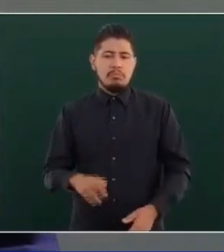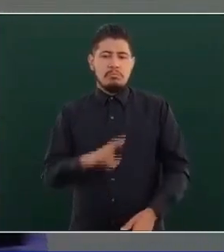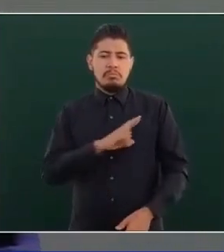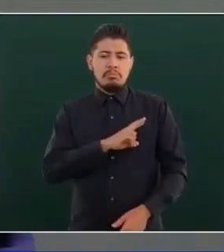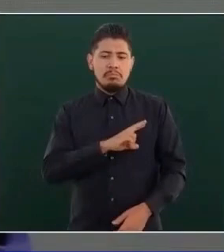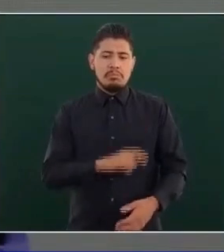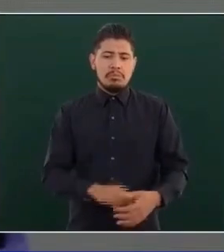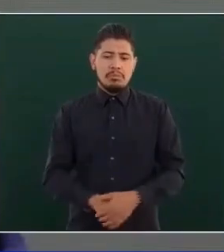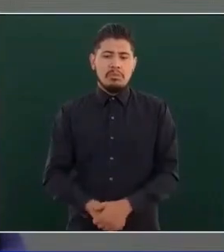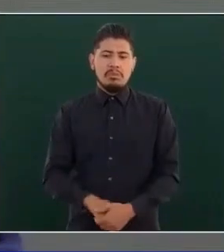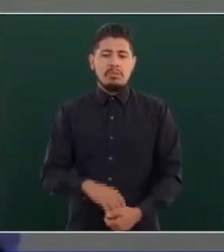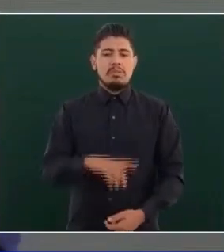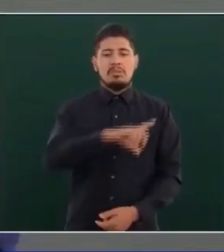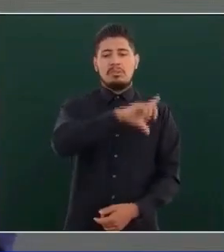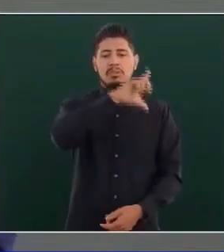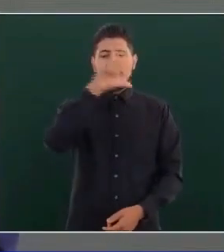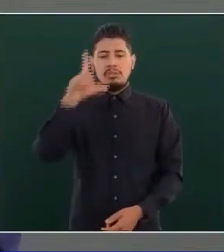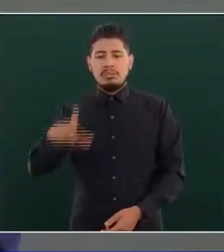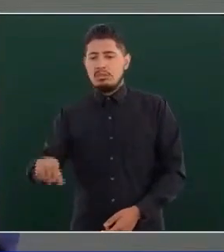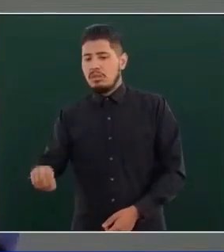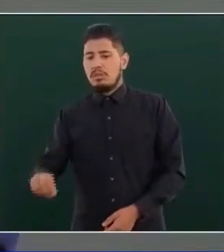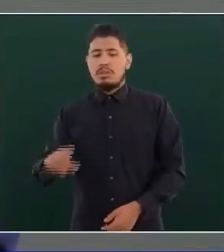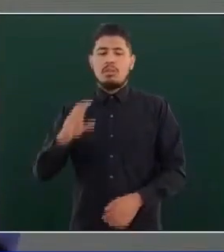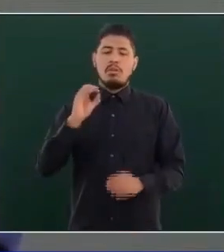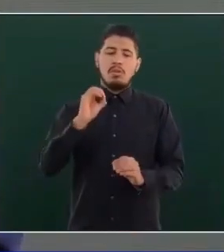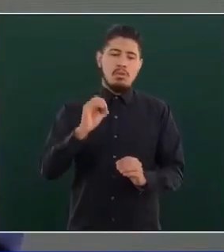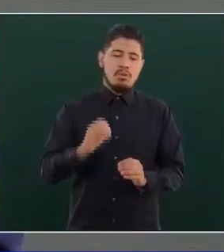particular, nacional o extranjera,